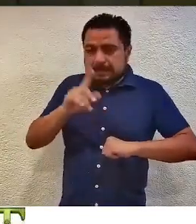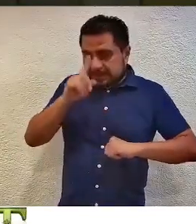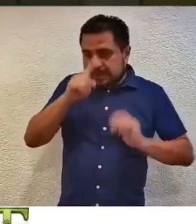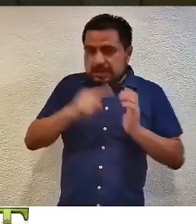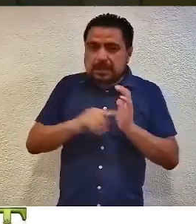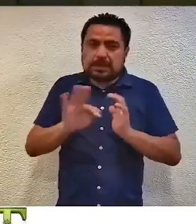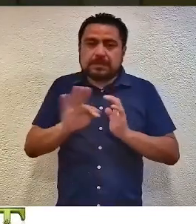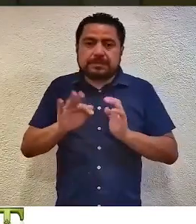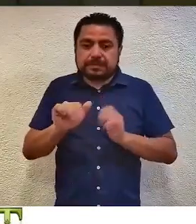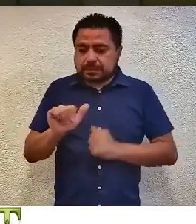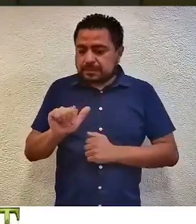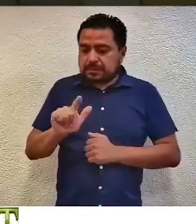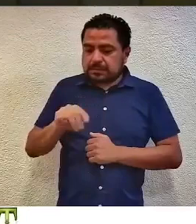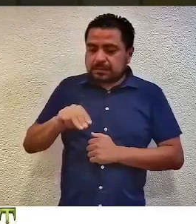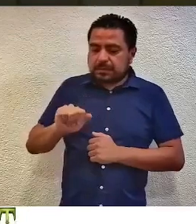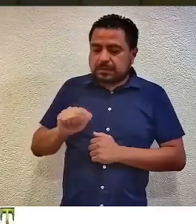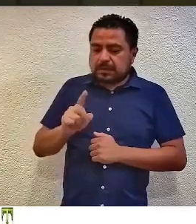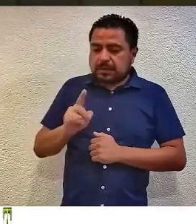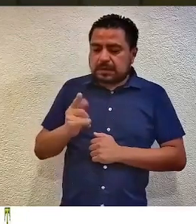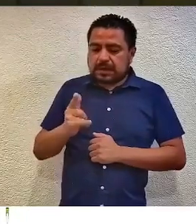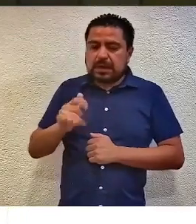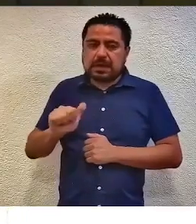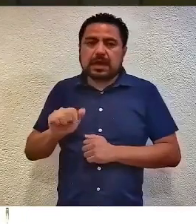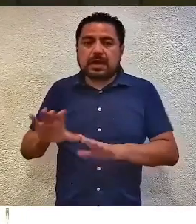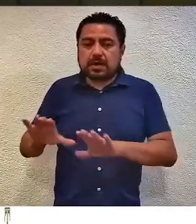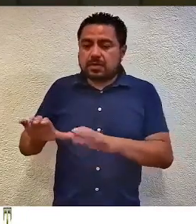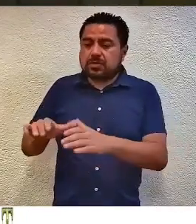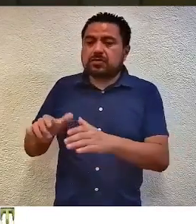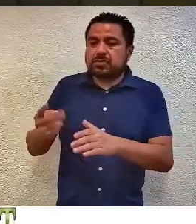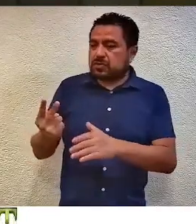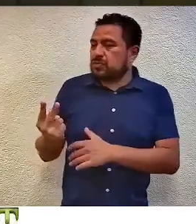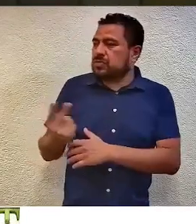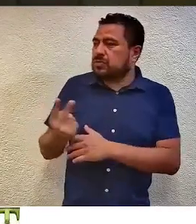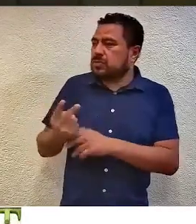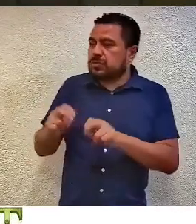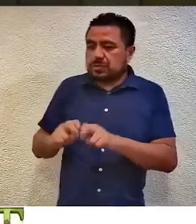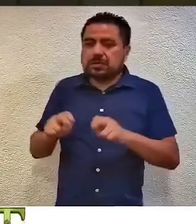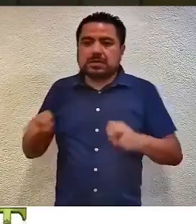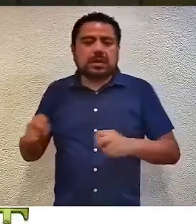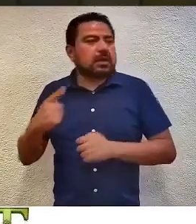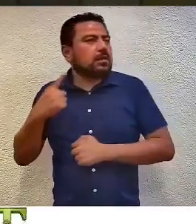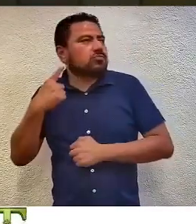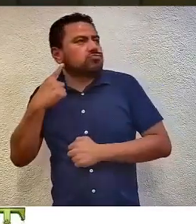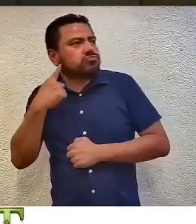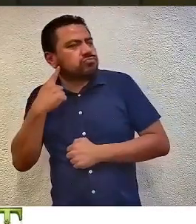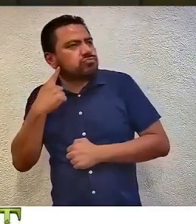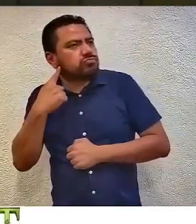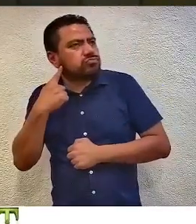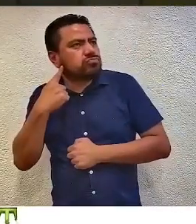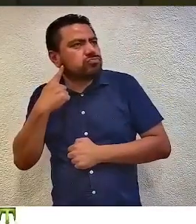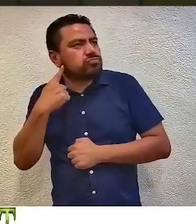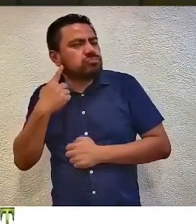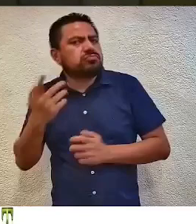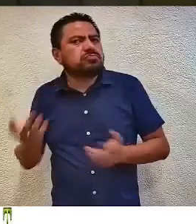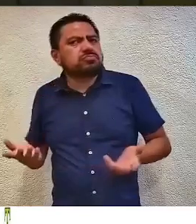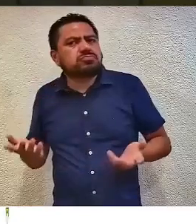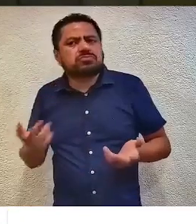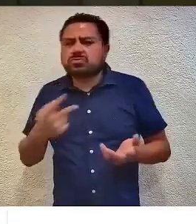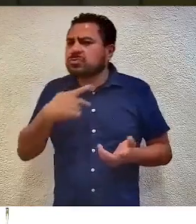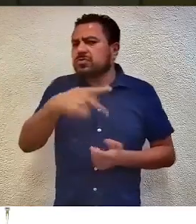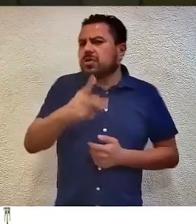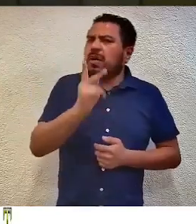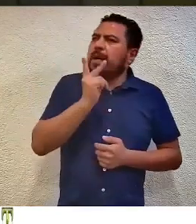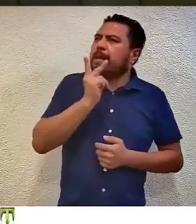magistrada Almadelia y usted, como también integrantes del pleno, escuchamos sus